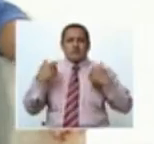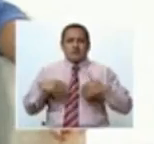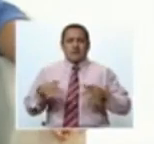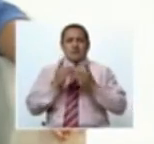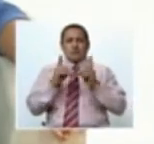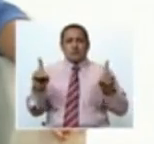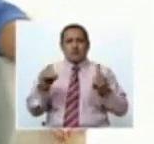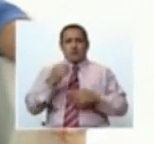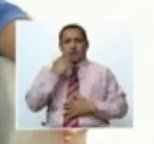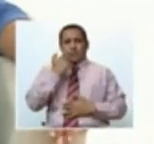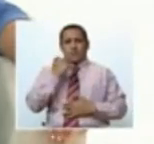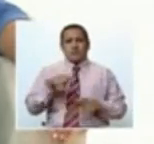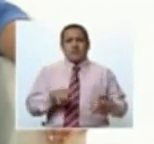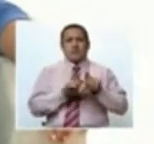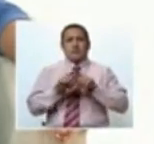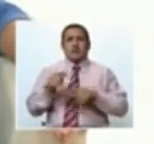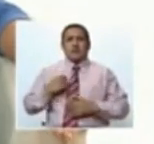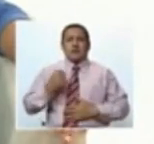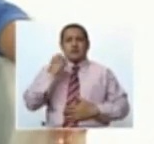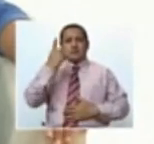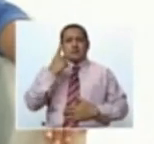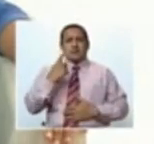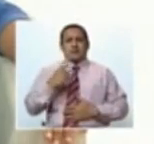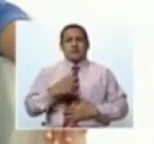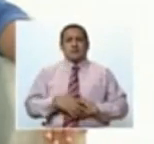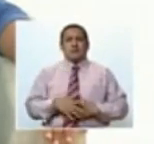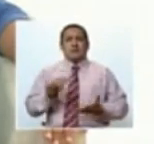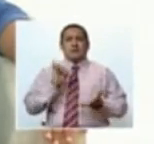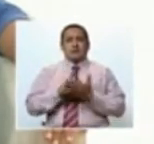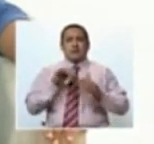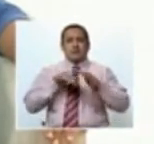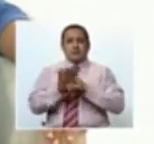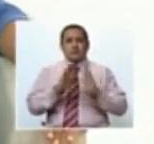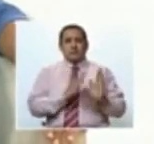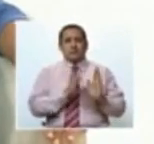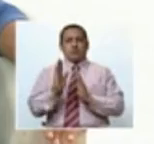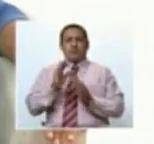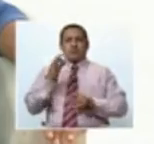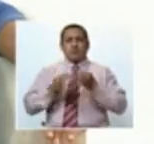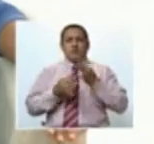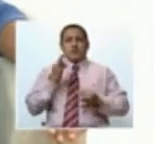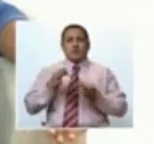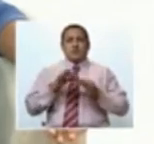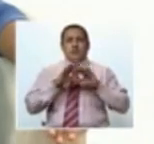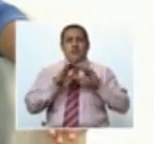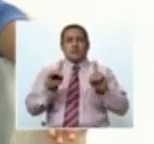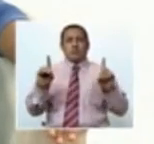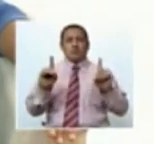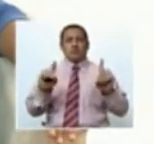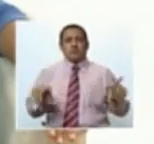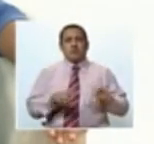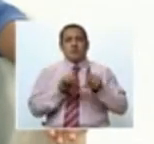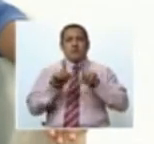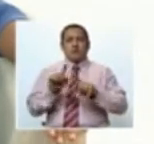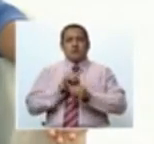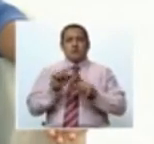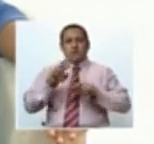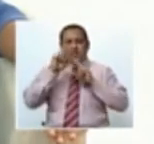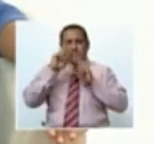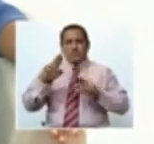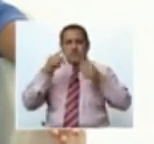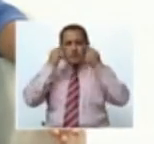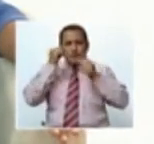ya divorciado, el cónyuge varón, entiende que en el proceso civil de divorcio no se